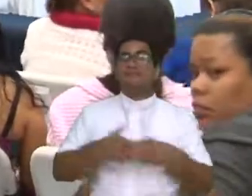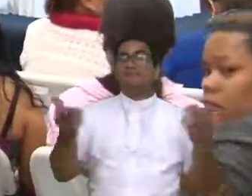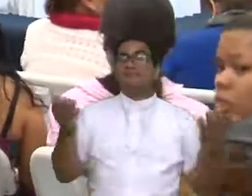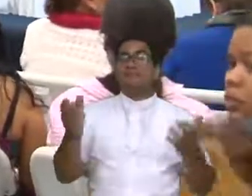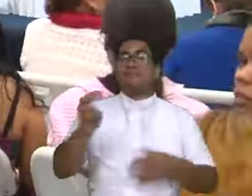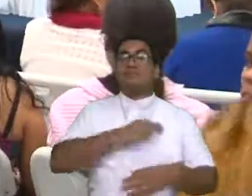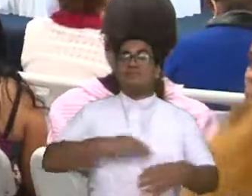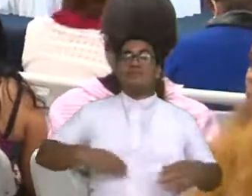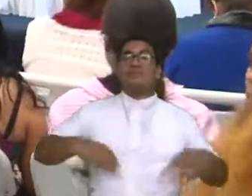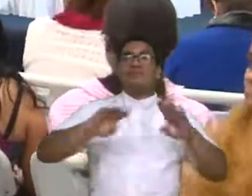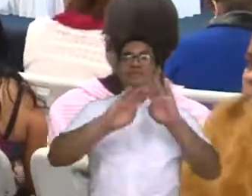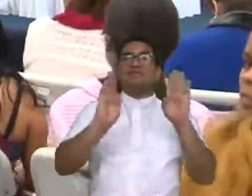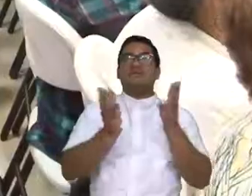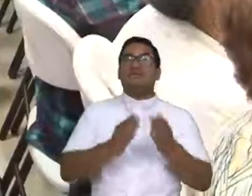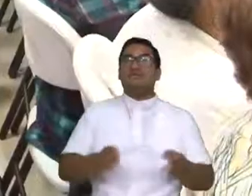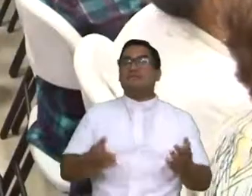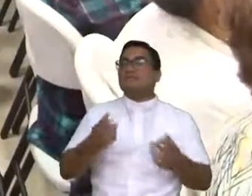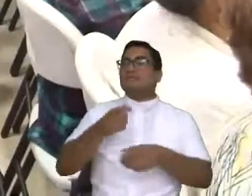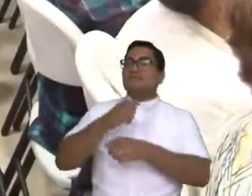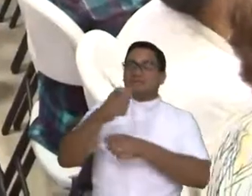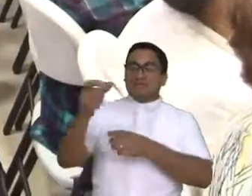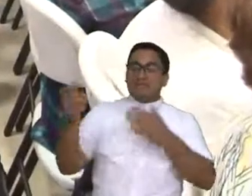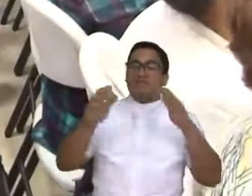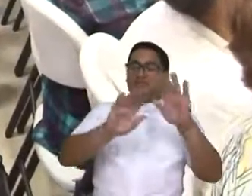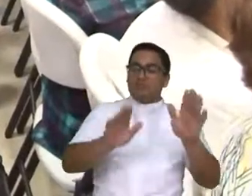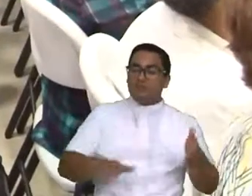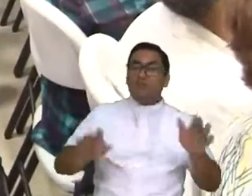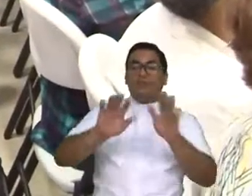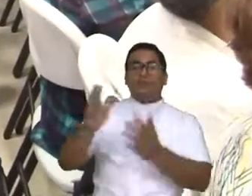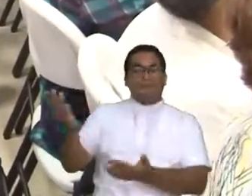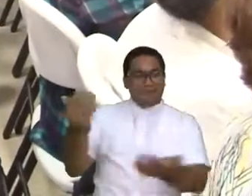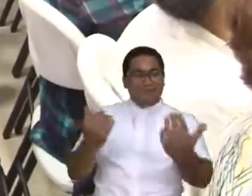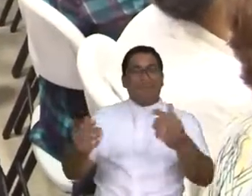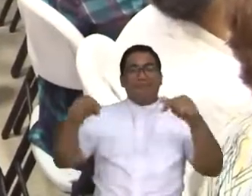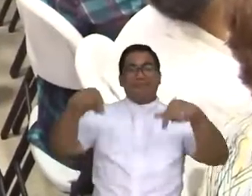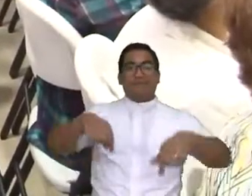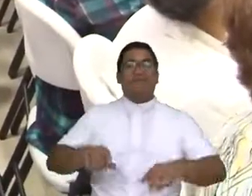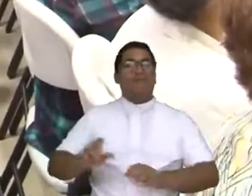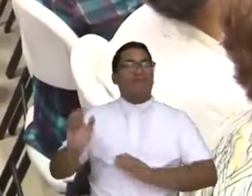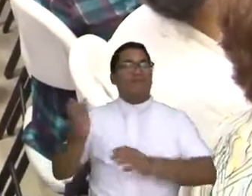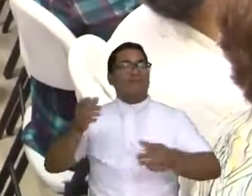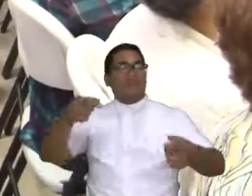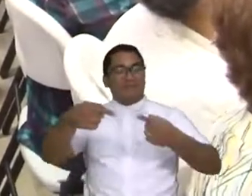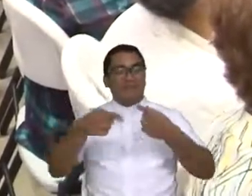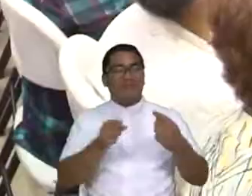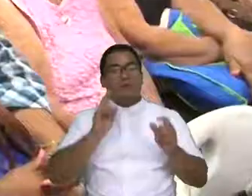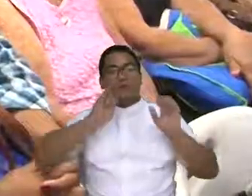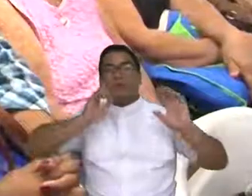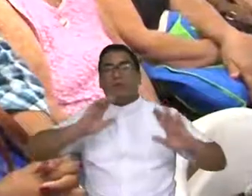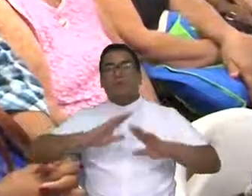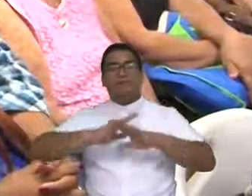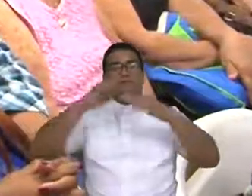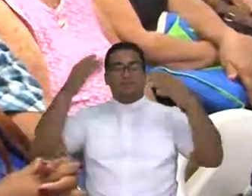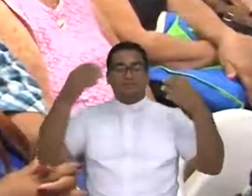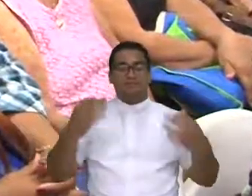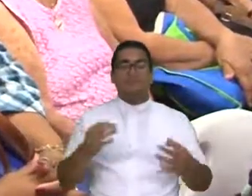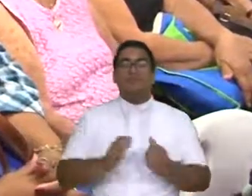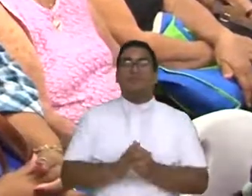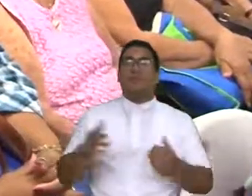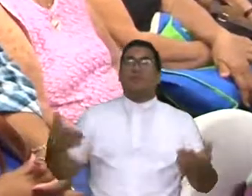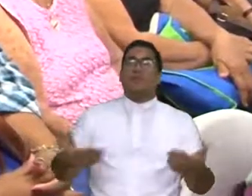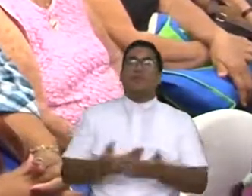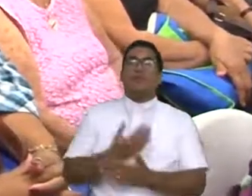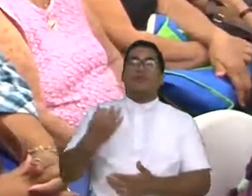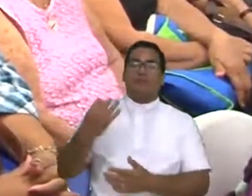Ministerio de la Mujer se le hizo una invitación para poder hablar sobre la estrategia de prevención que se está impulsando y para darle a conocer la nueva ruta que se